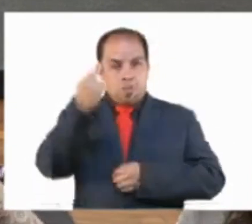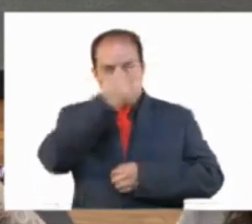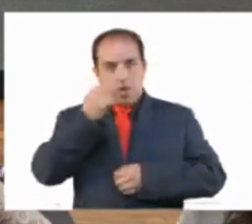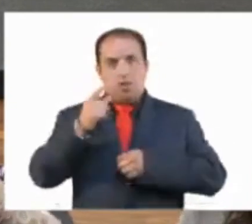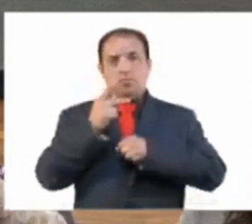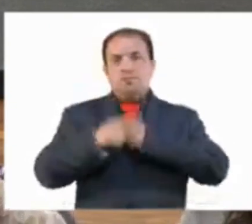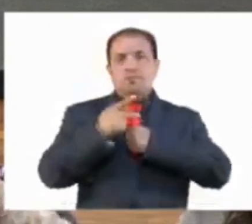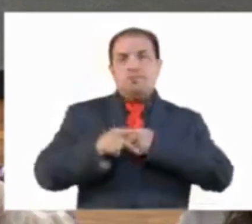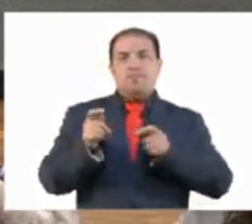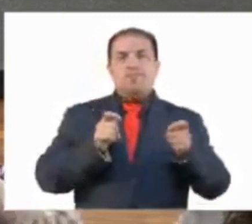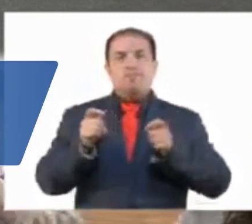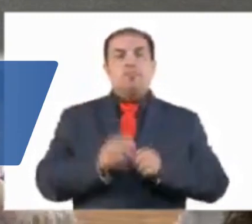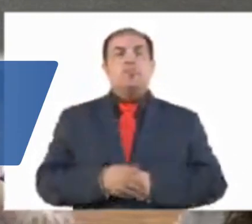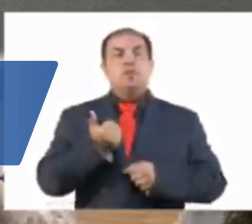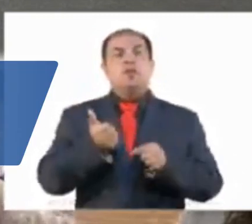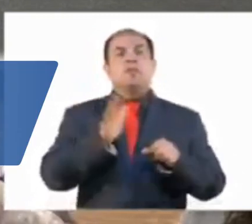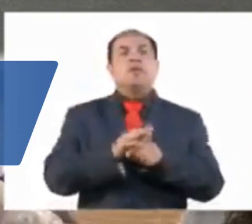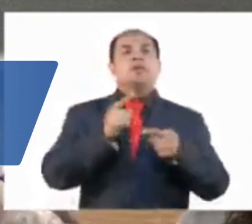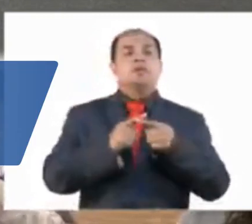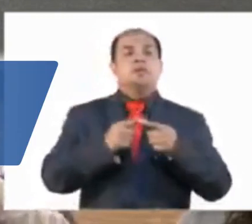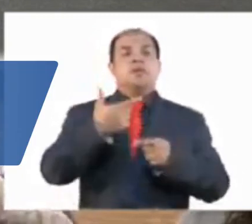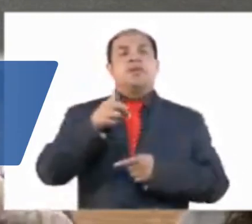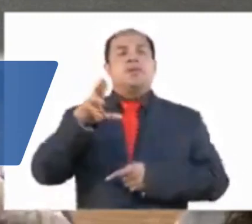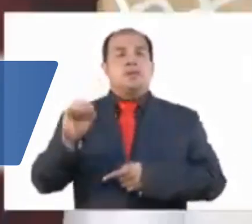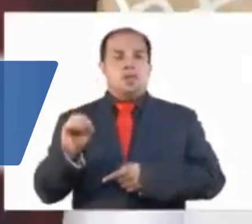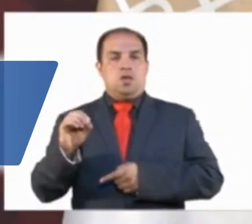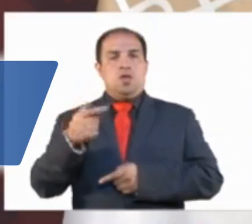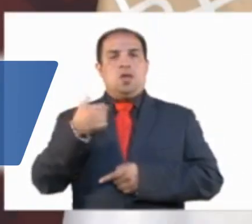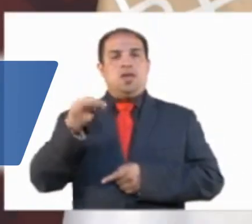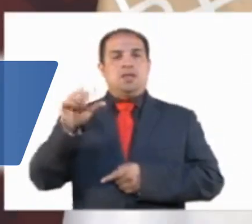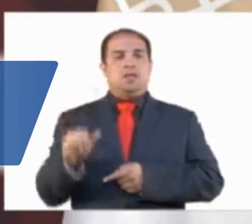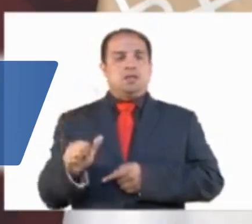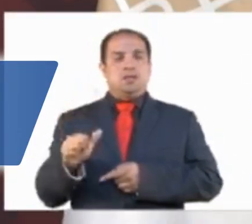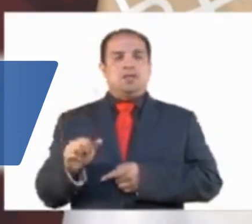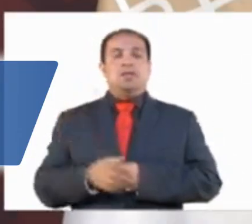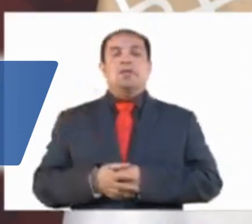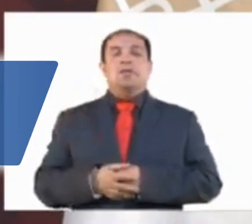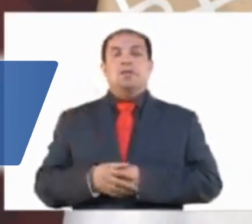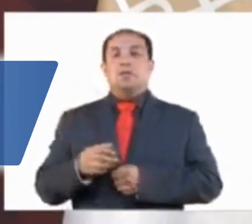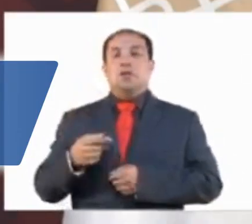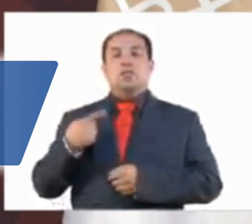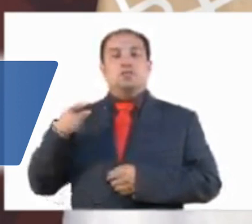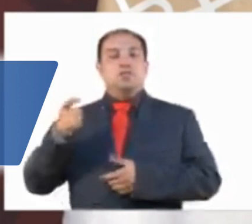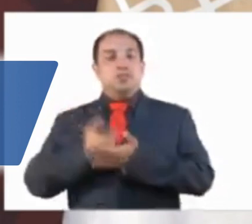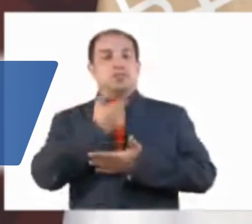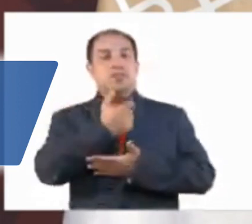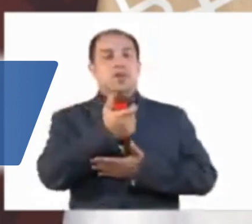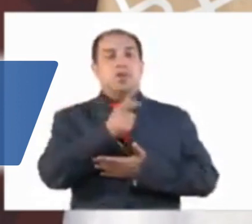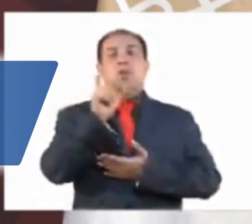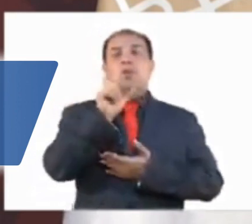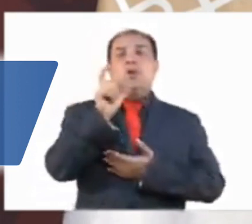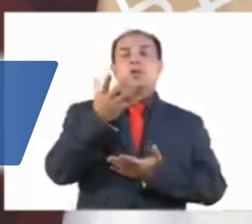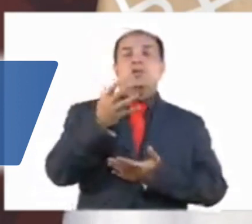de esta empresa está directamente Genaro García Luna los órdenes de pago van del